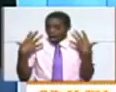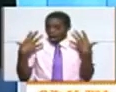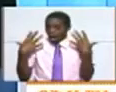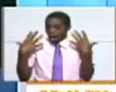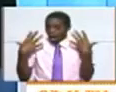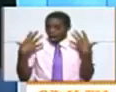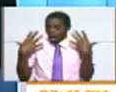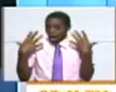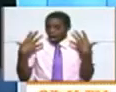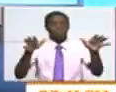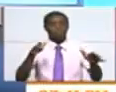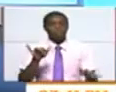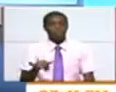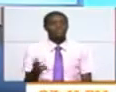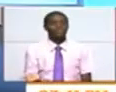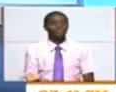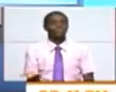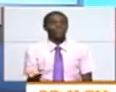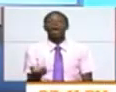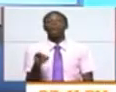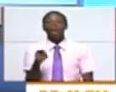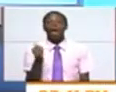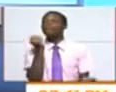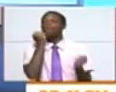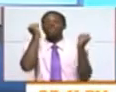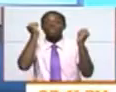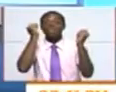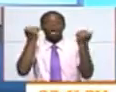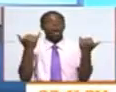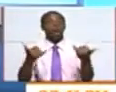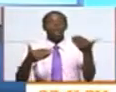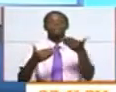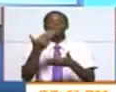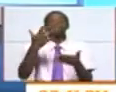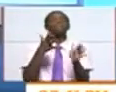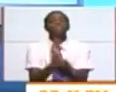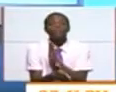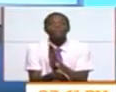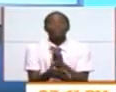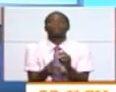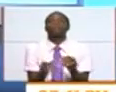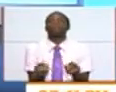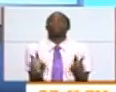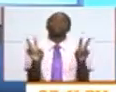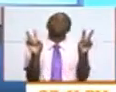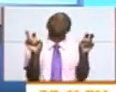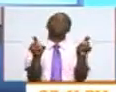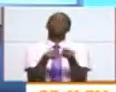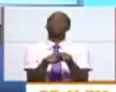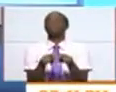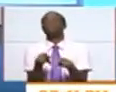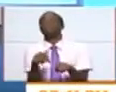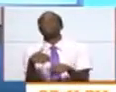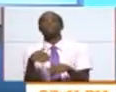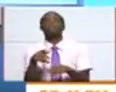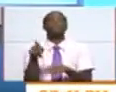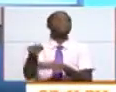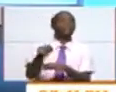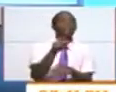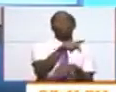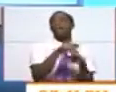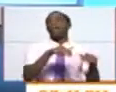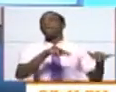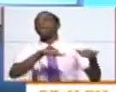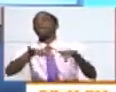Y después resulta que la nueva forma de protesta es pasearse cientos de personas, miles de